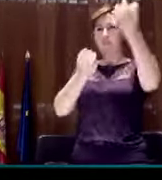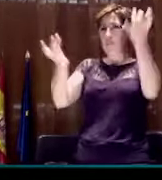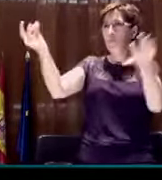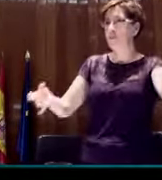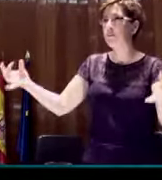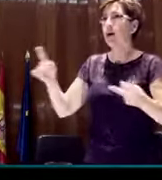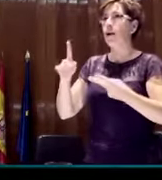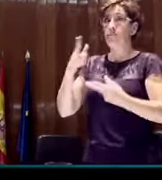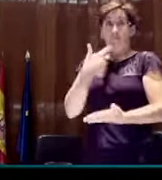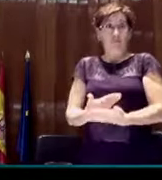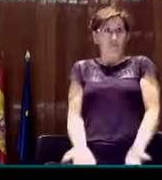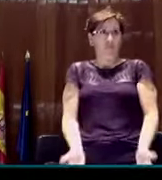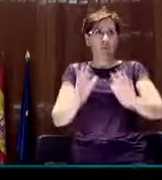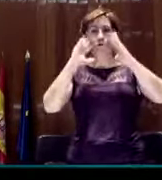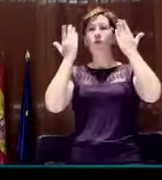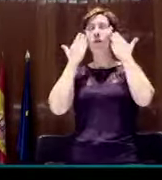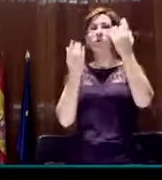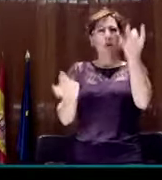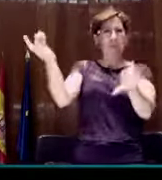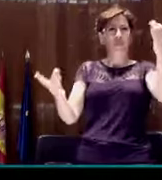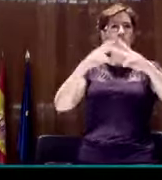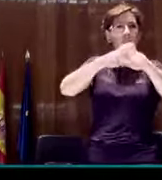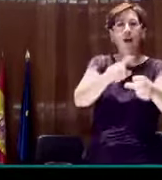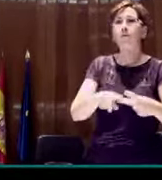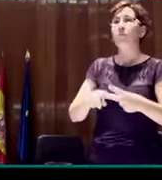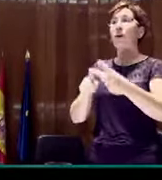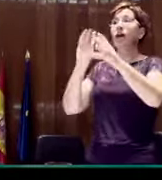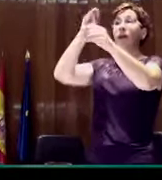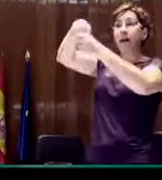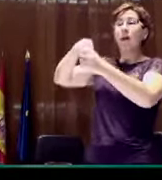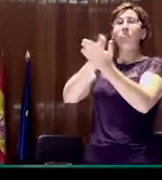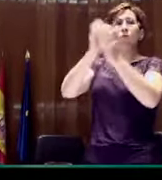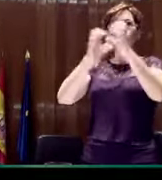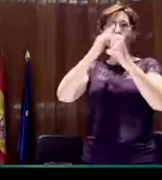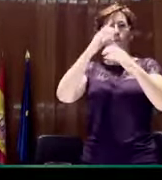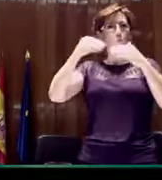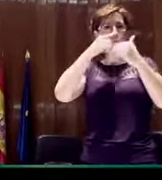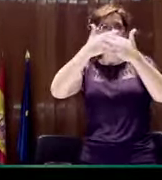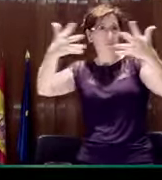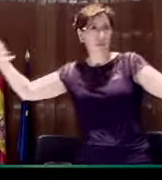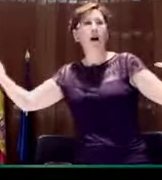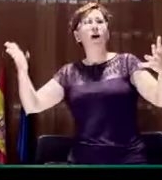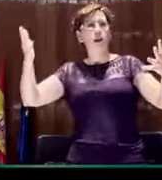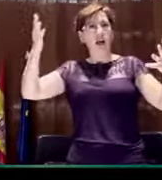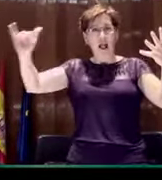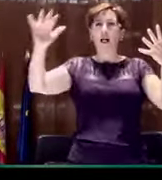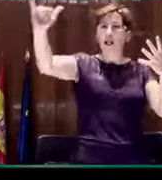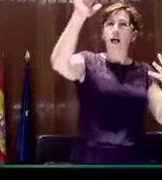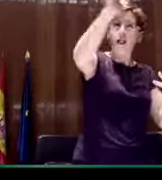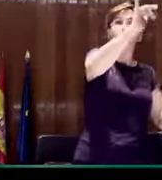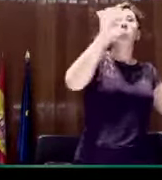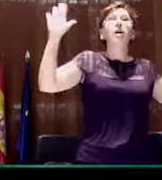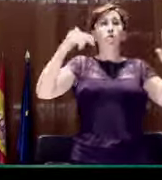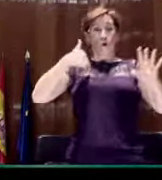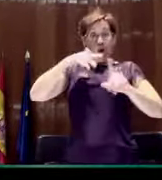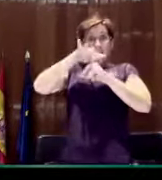se demuestra en este congreso, cada vez hay más uso en los medios de comunicación, pero aún así yo lo que veo, yo la realidad que veo, no sé si